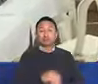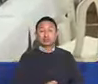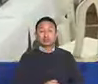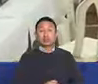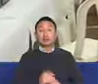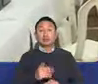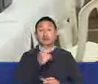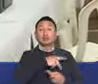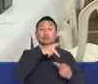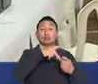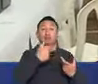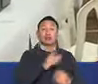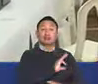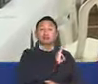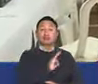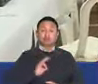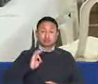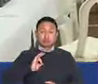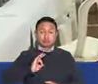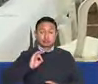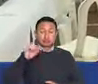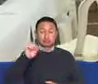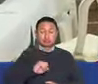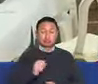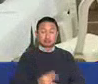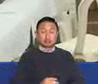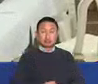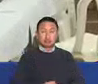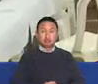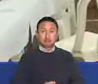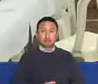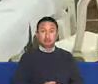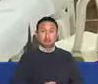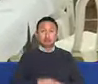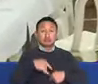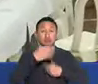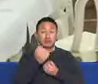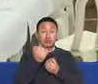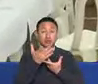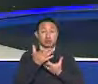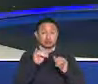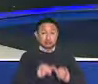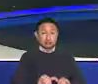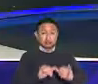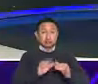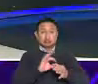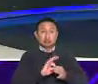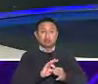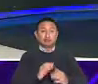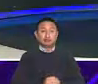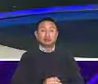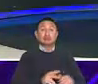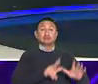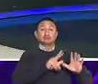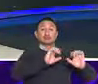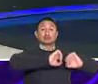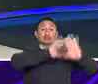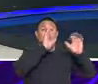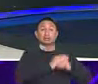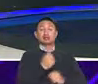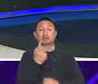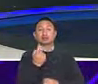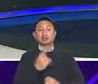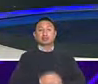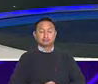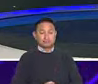la prefectura, también de la Revolución Ciudadana, Paola Pavón. Es la información que les podemos proporcionar a esta hora cuando son 8 de la mañana con 11